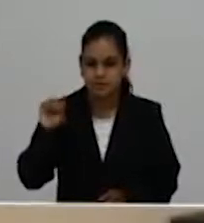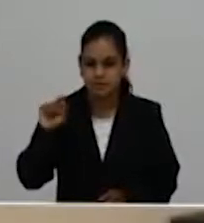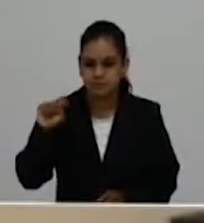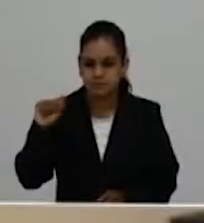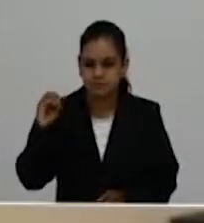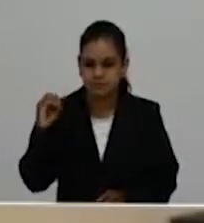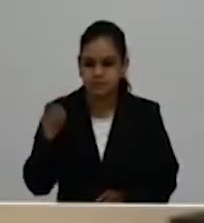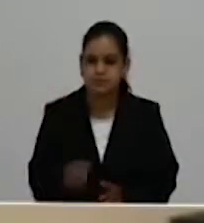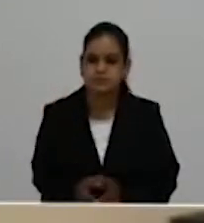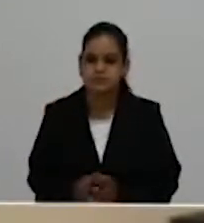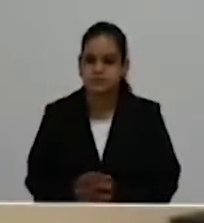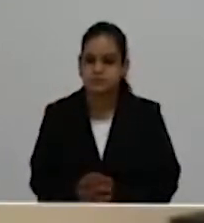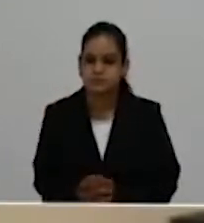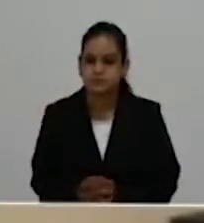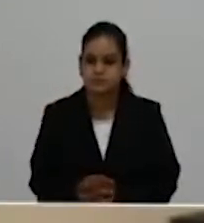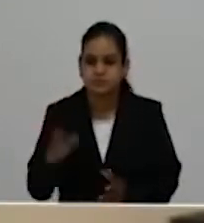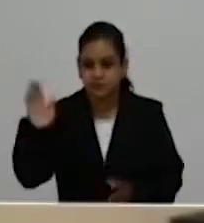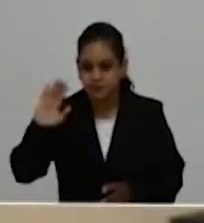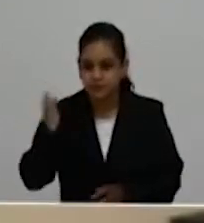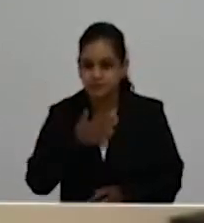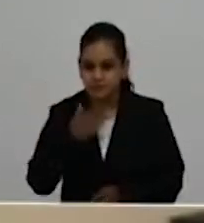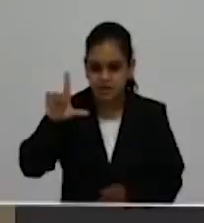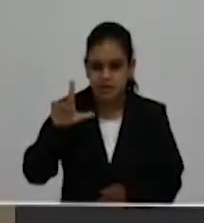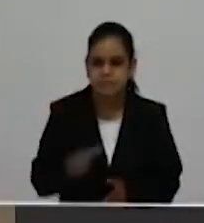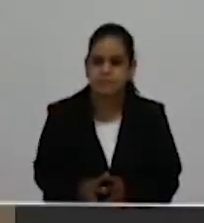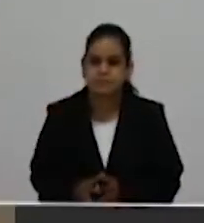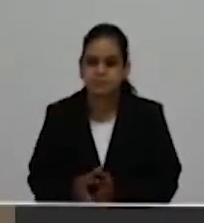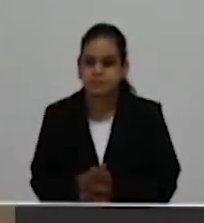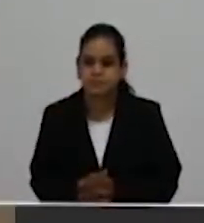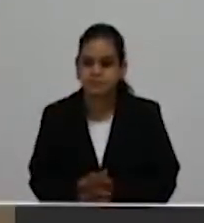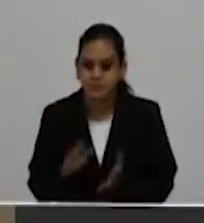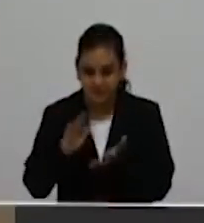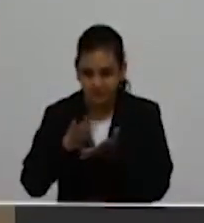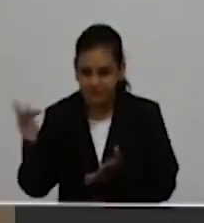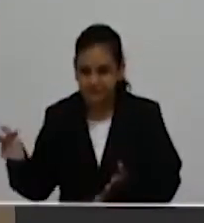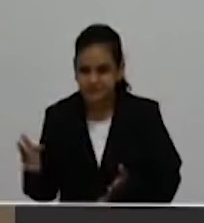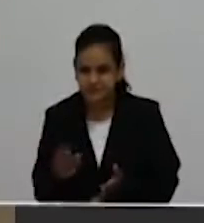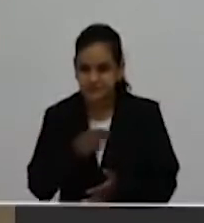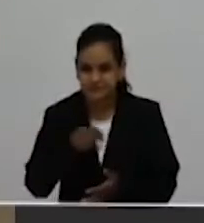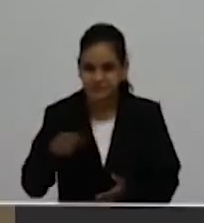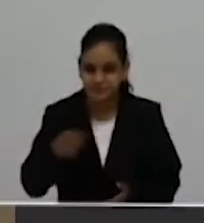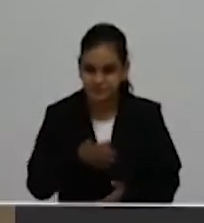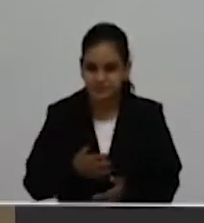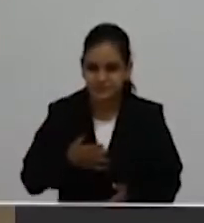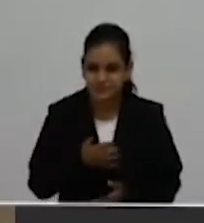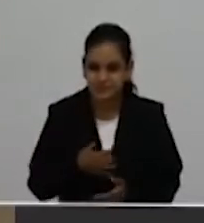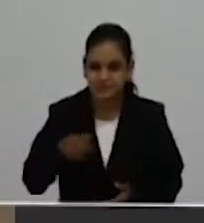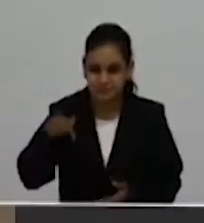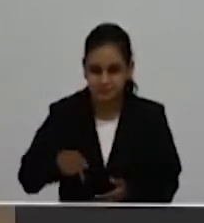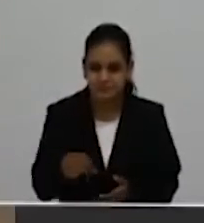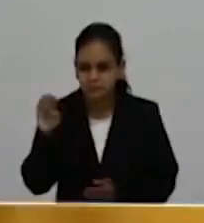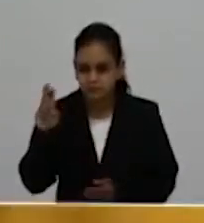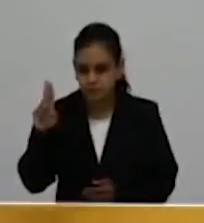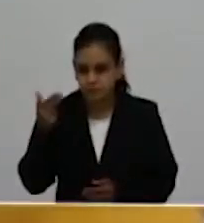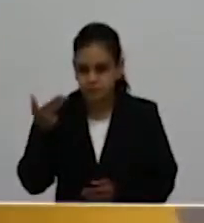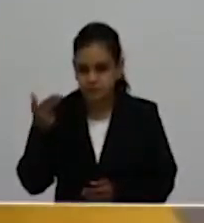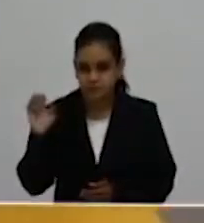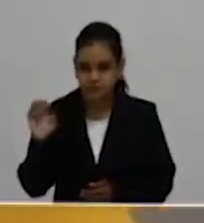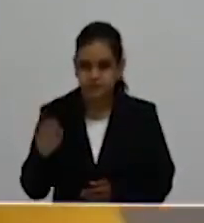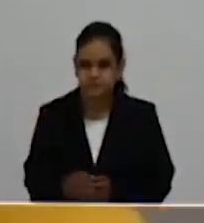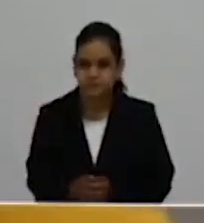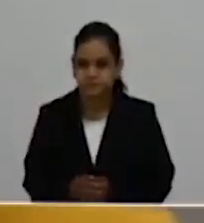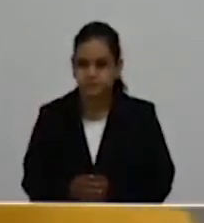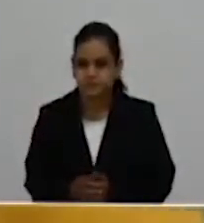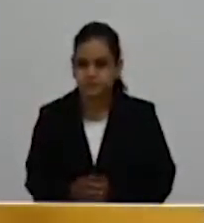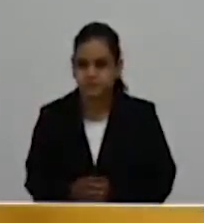y el cual consistió en una intervención de dos minutos la segunda y tercera ronda fue de planteamientos respuestas a